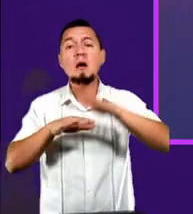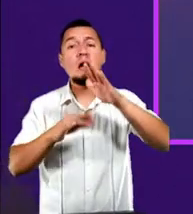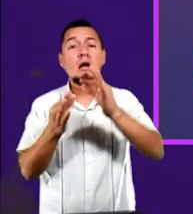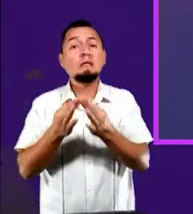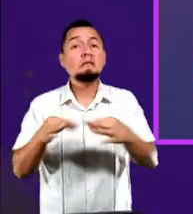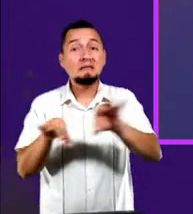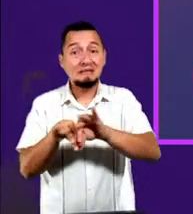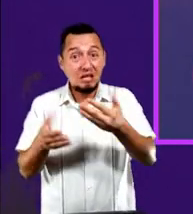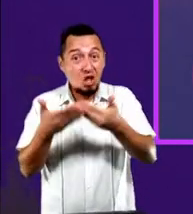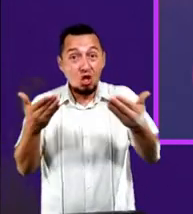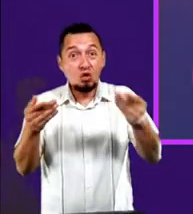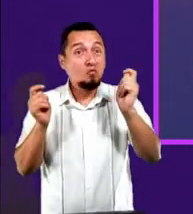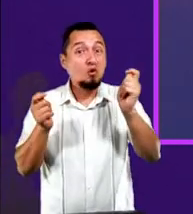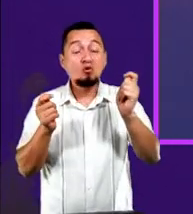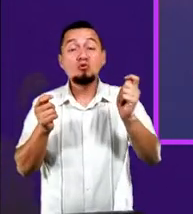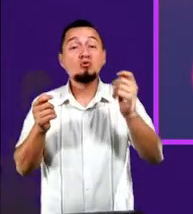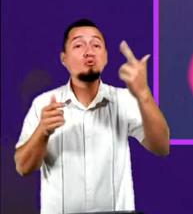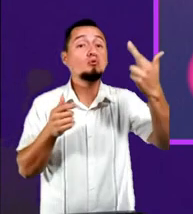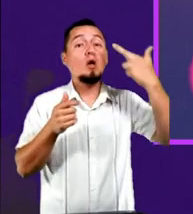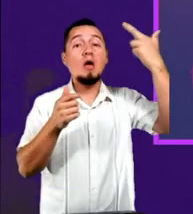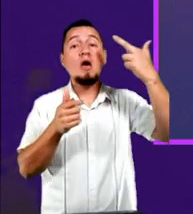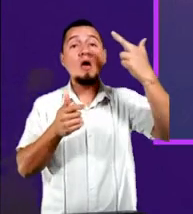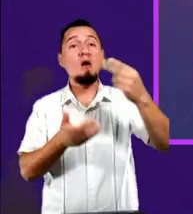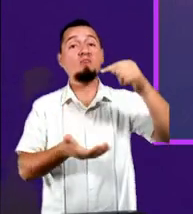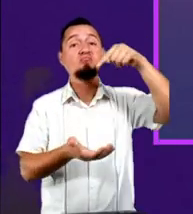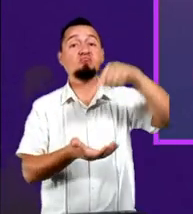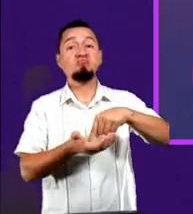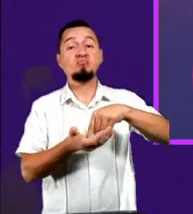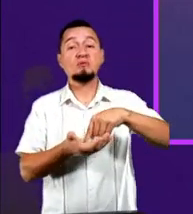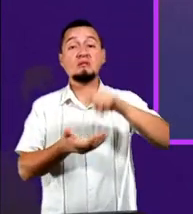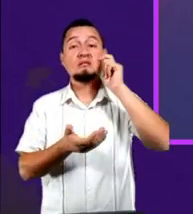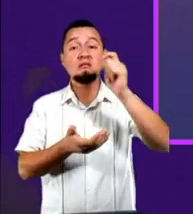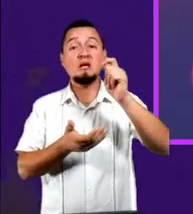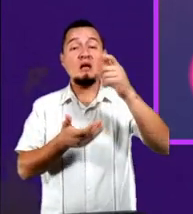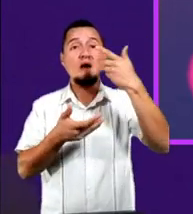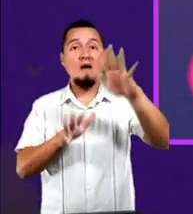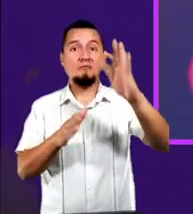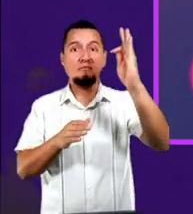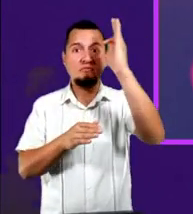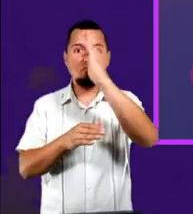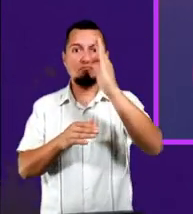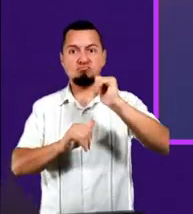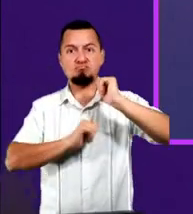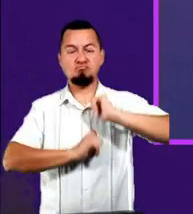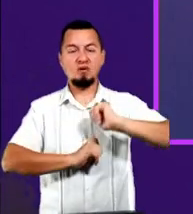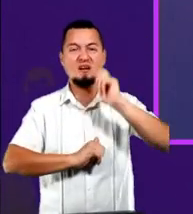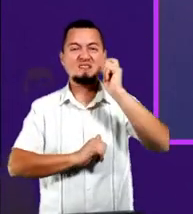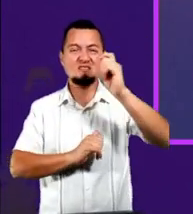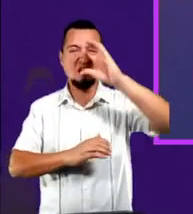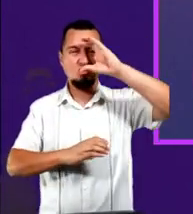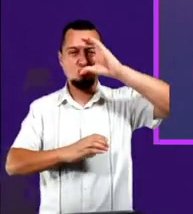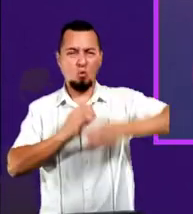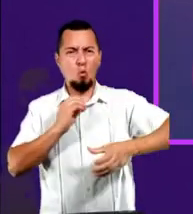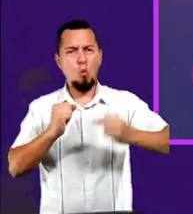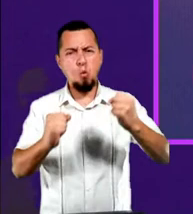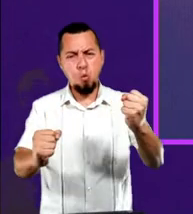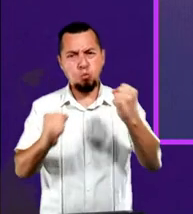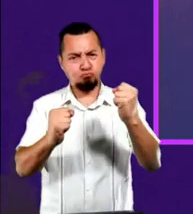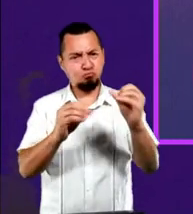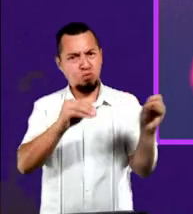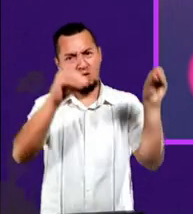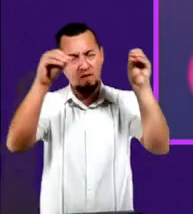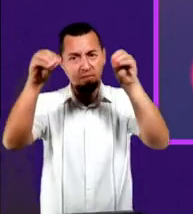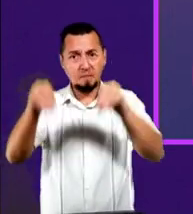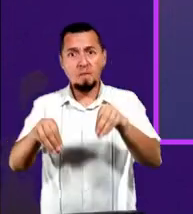la eclesiástica. Inclusive, ellas hacían entonces lo que ahora hace el SAT